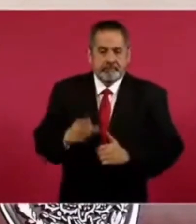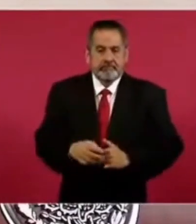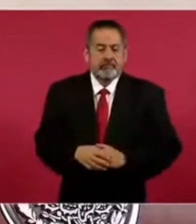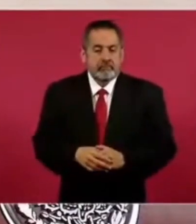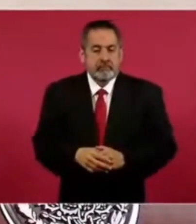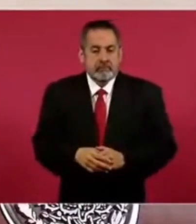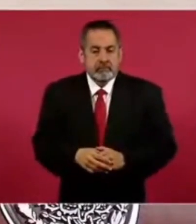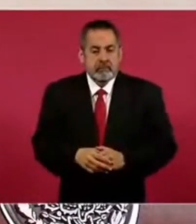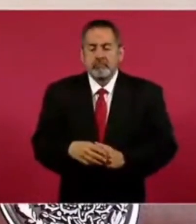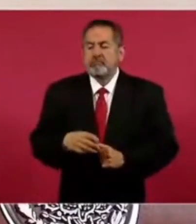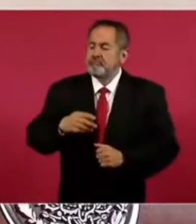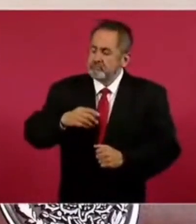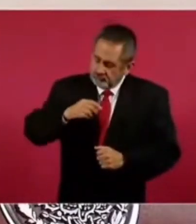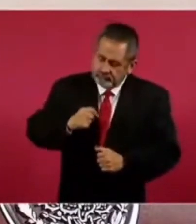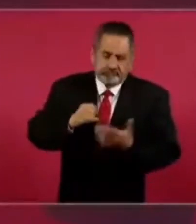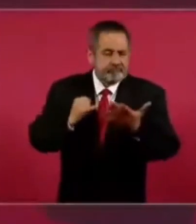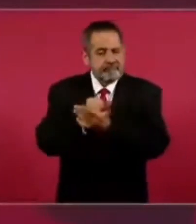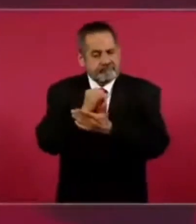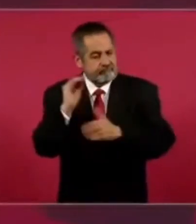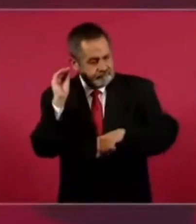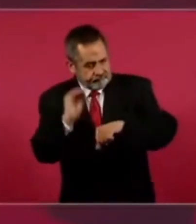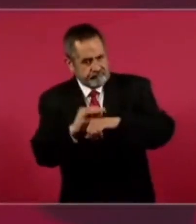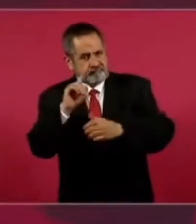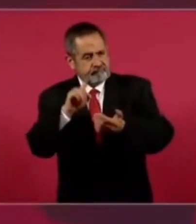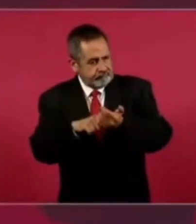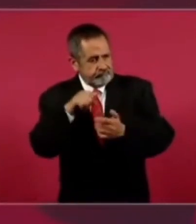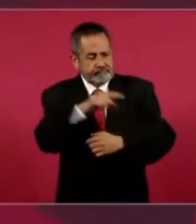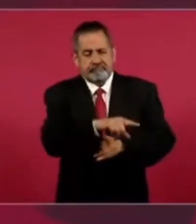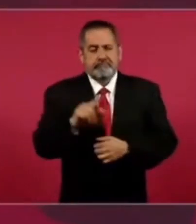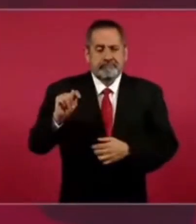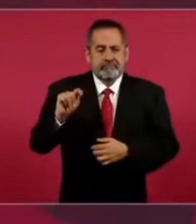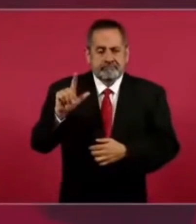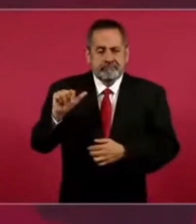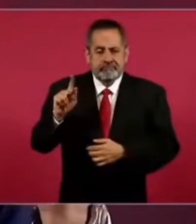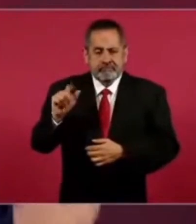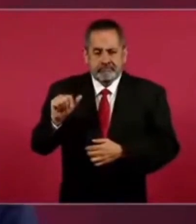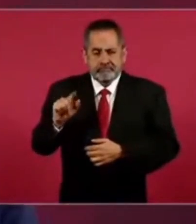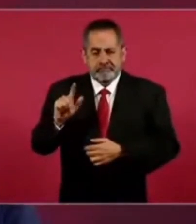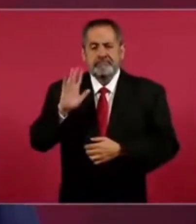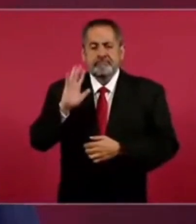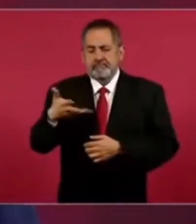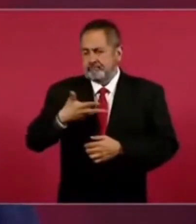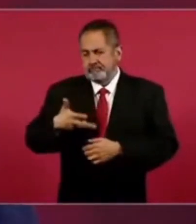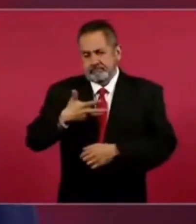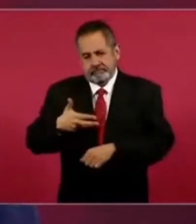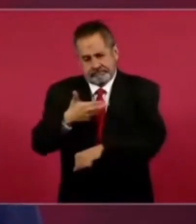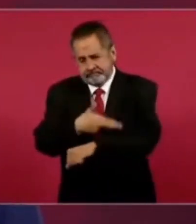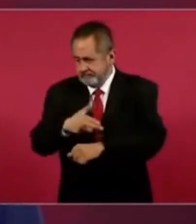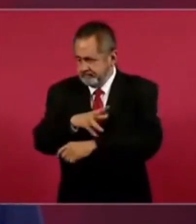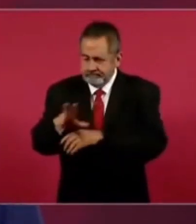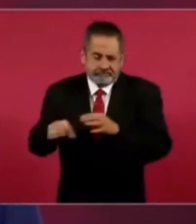Y me vinieron a decir, lo vamos a poner en Tlapa. Y ya tenemos la solución.